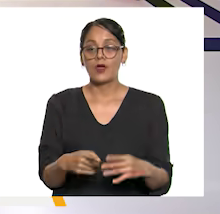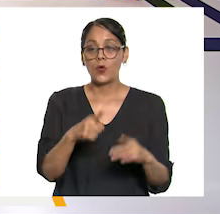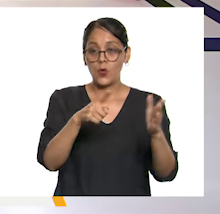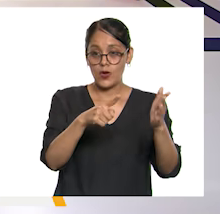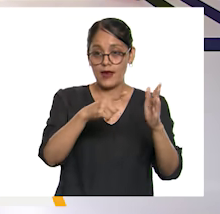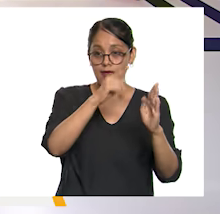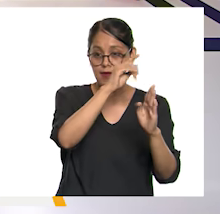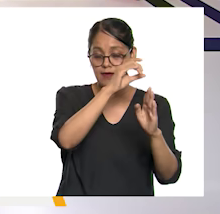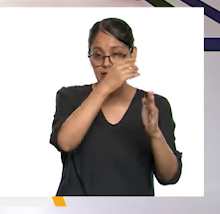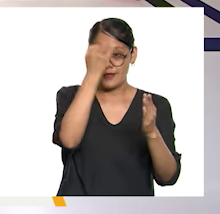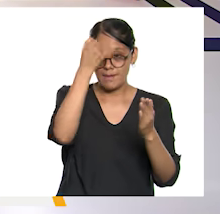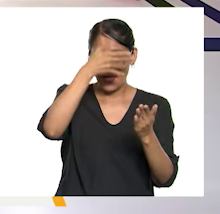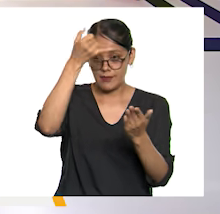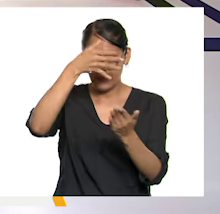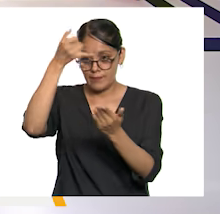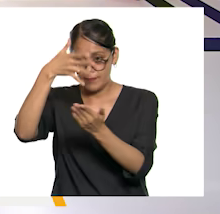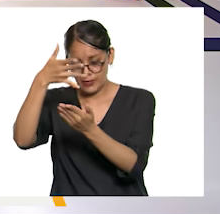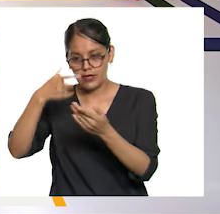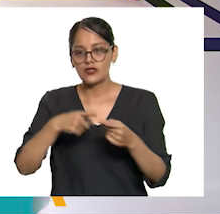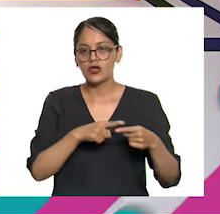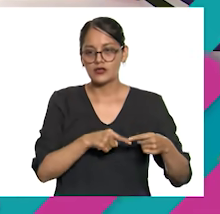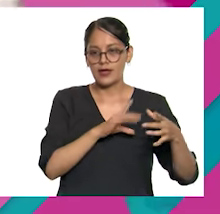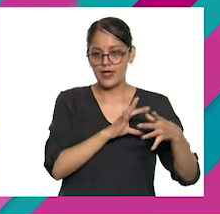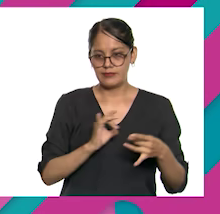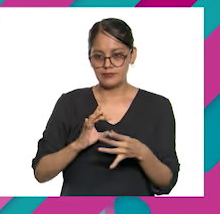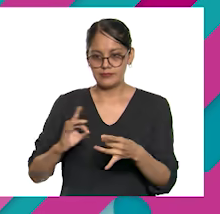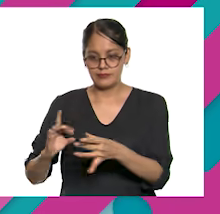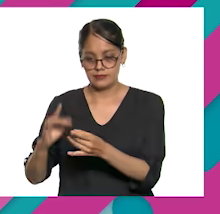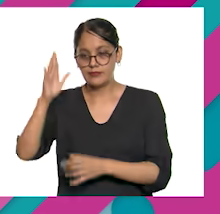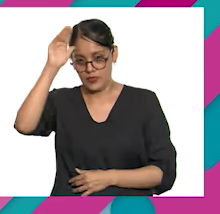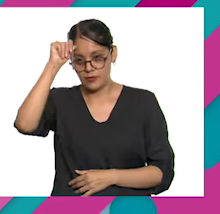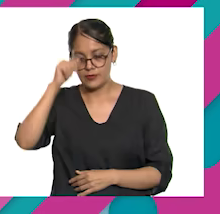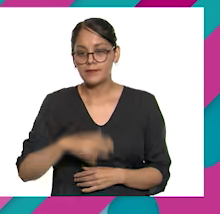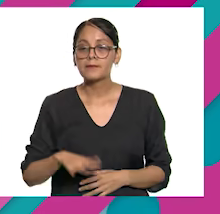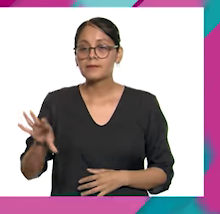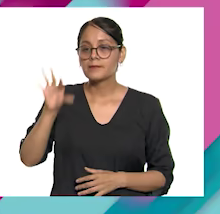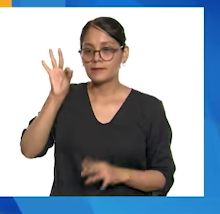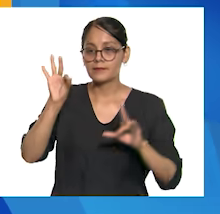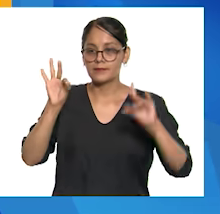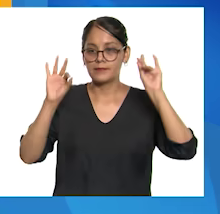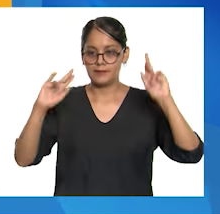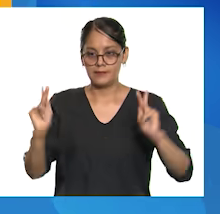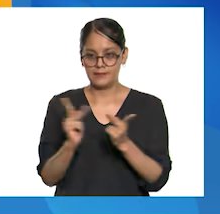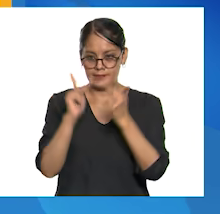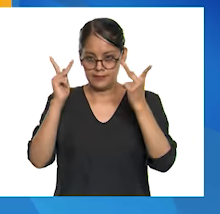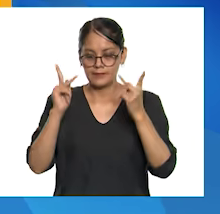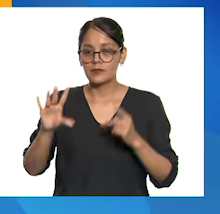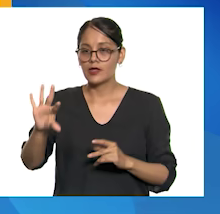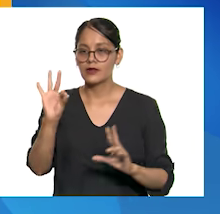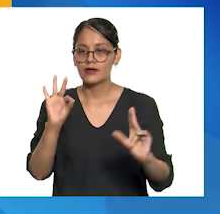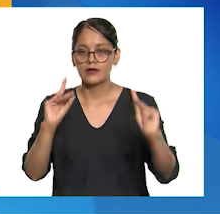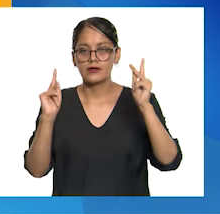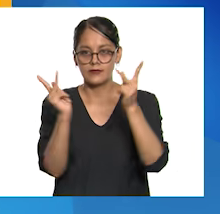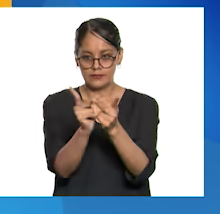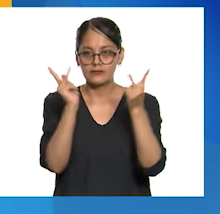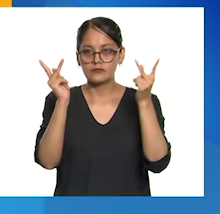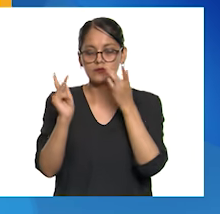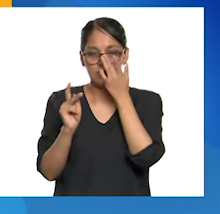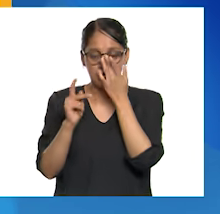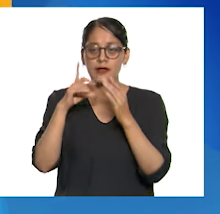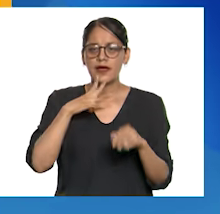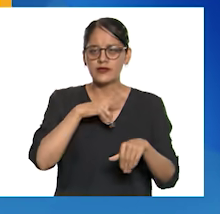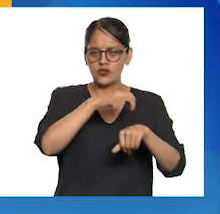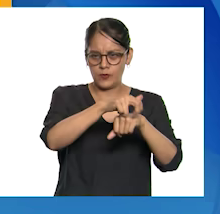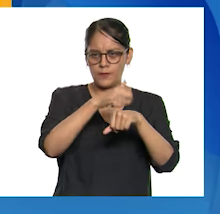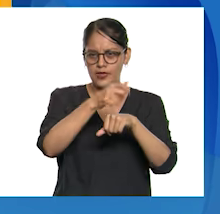ilustración. Vamos eligiendo y vamos sacando, ¿vale? Ok. Tenemos ocho, las tenemos numeradas justamente